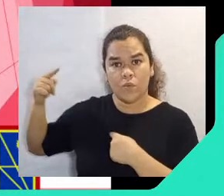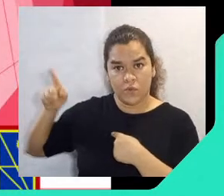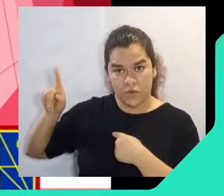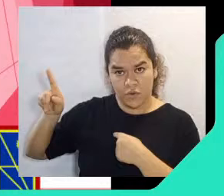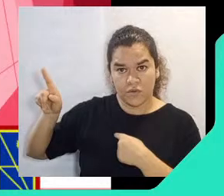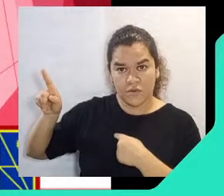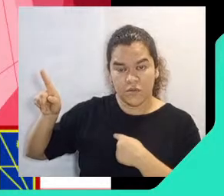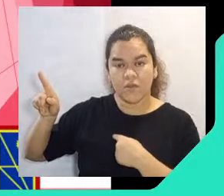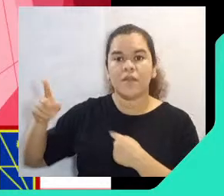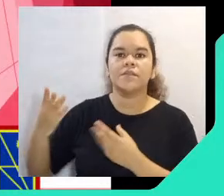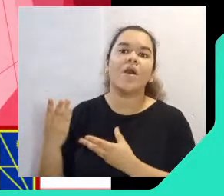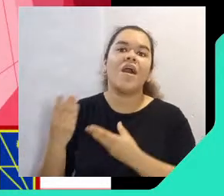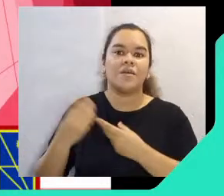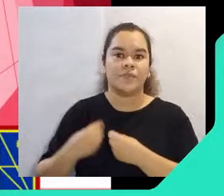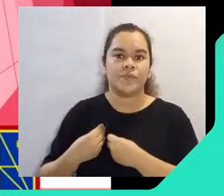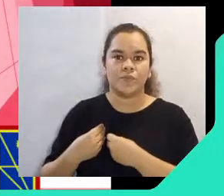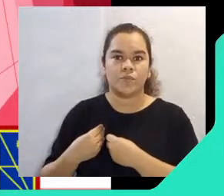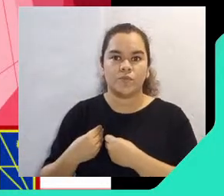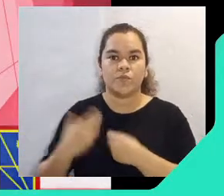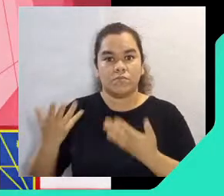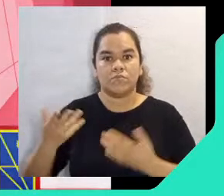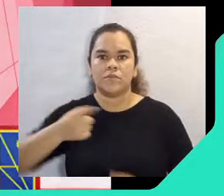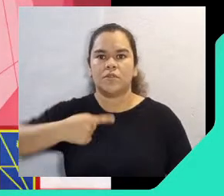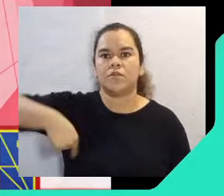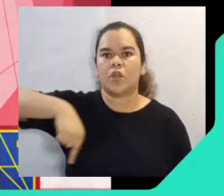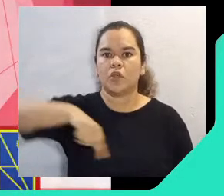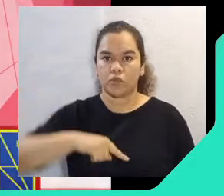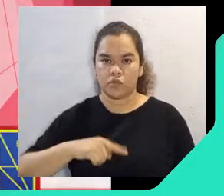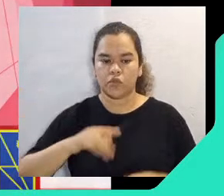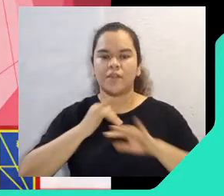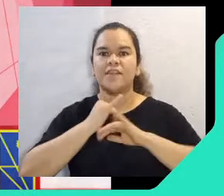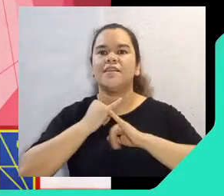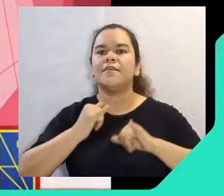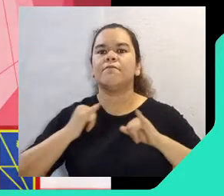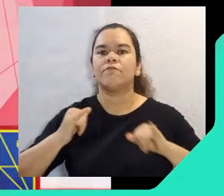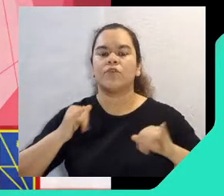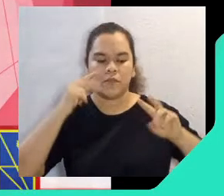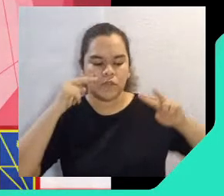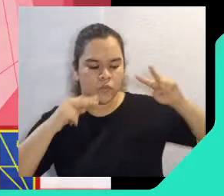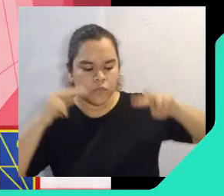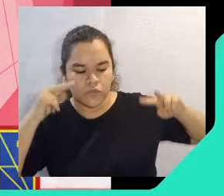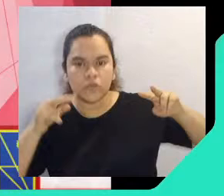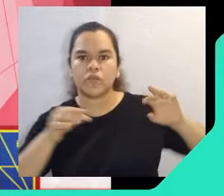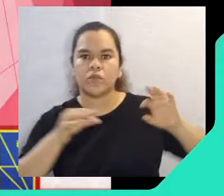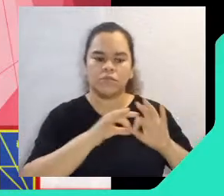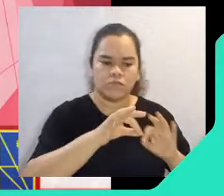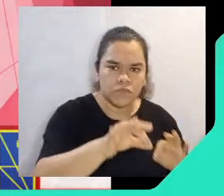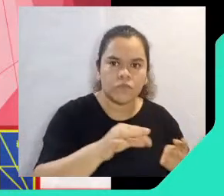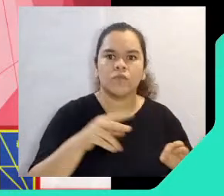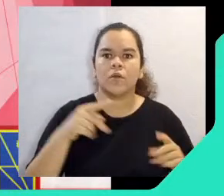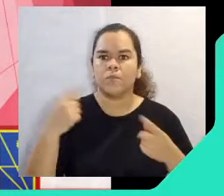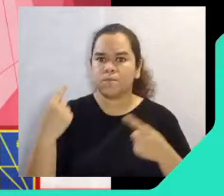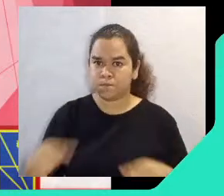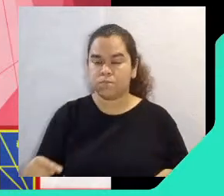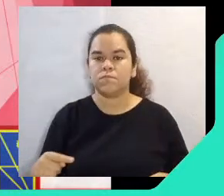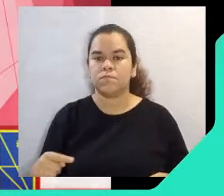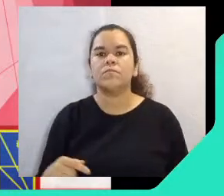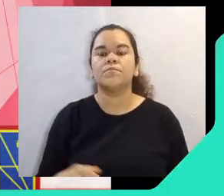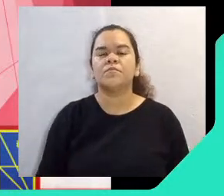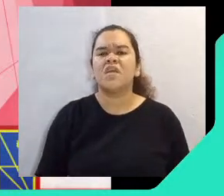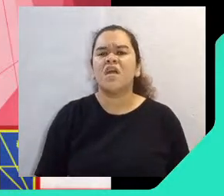estos elementos nos va a permitir obtener una información distinta. ¿Quiénes pueden requerir